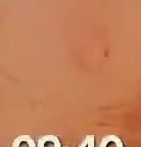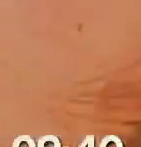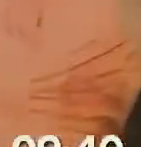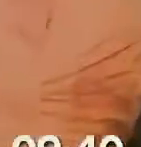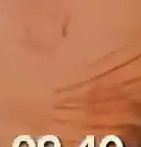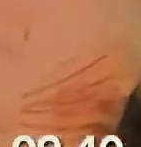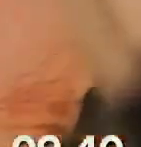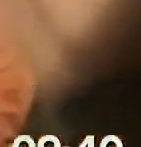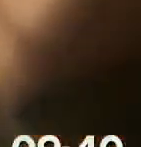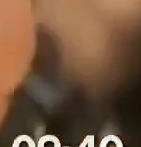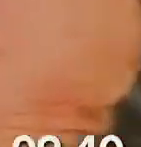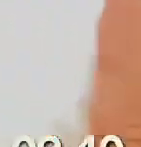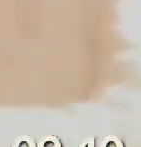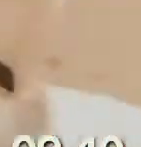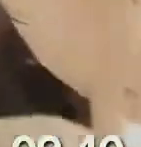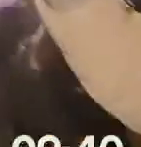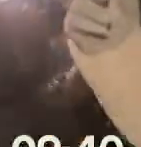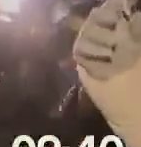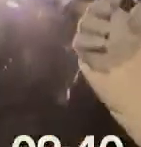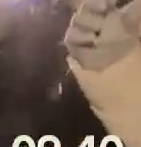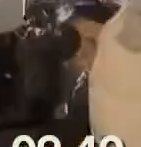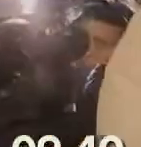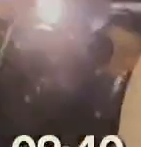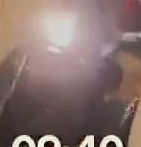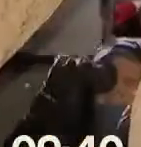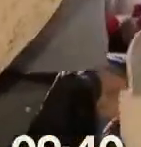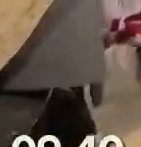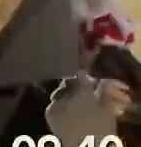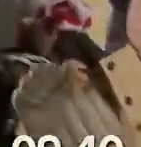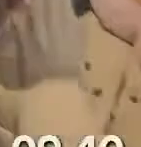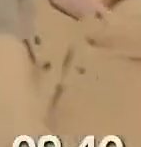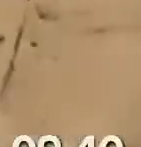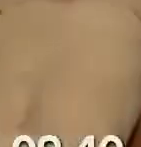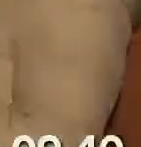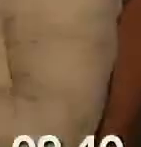camarógrafo. Oye, no lo voy a ajustar un rato. Ok, ya.